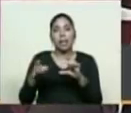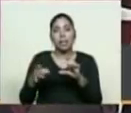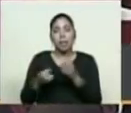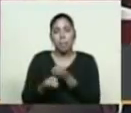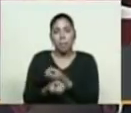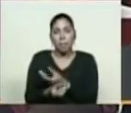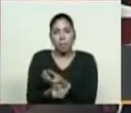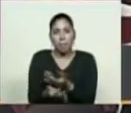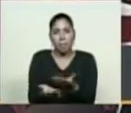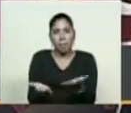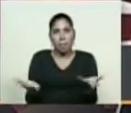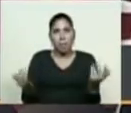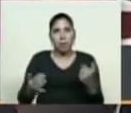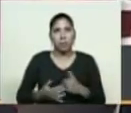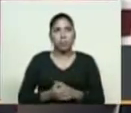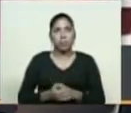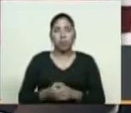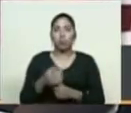335.493 carnet. Entregado, pácata.